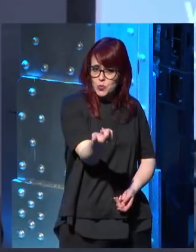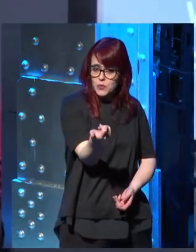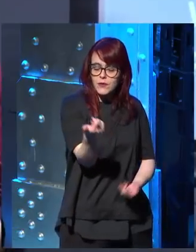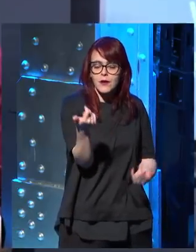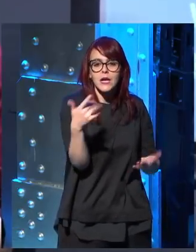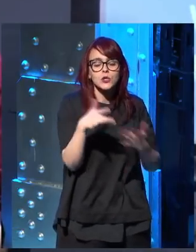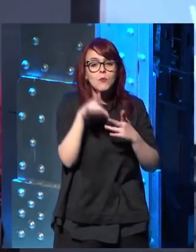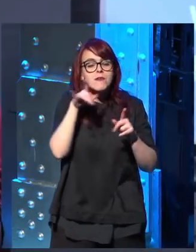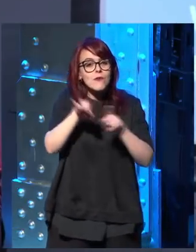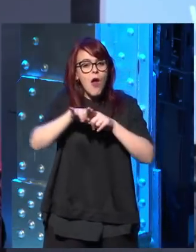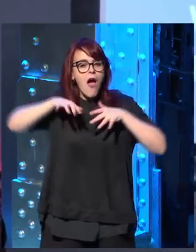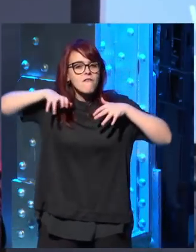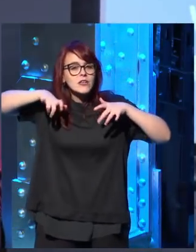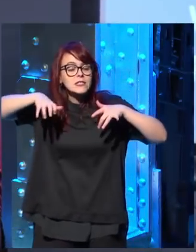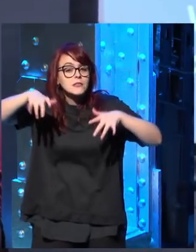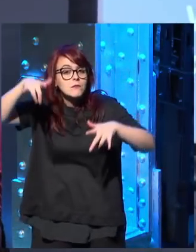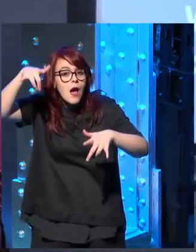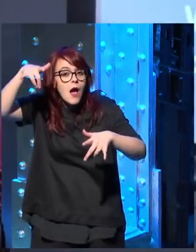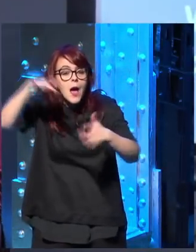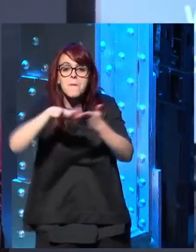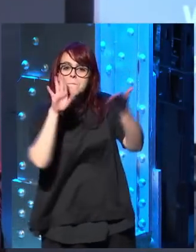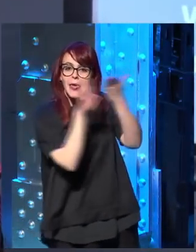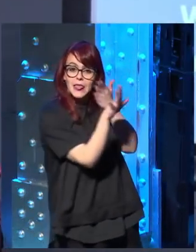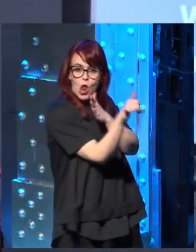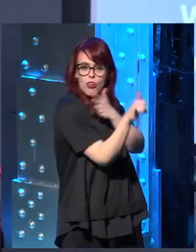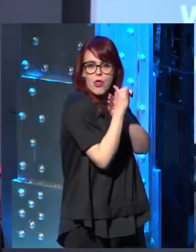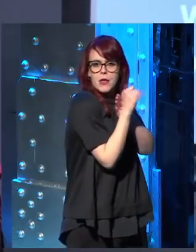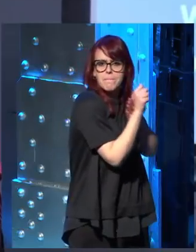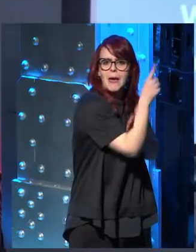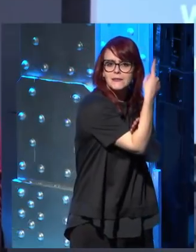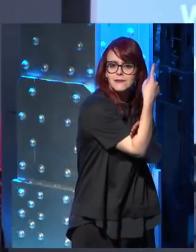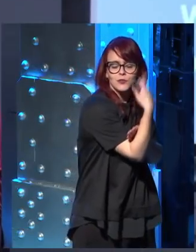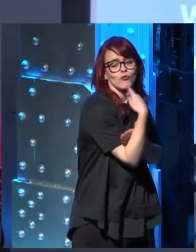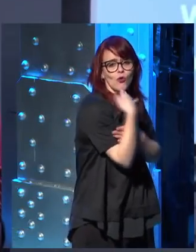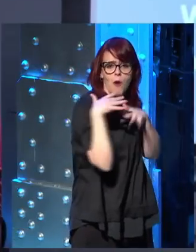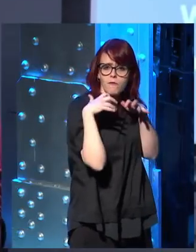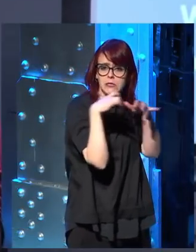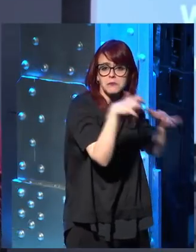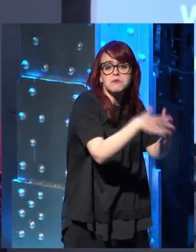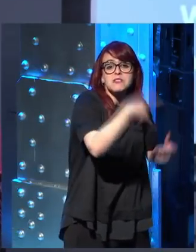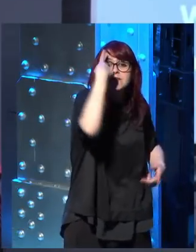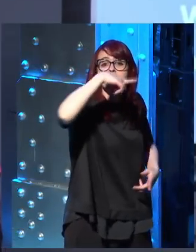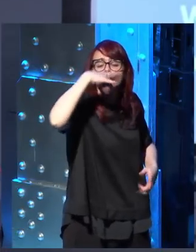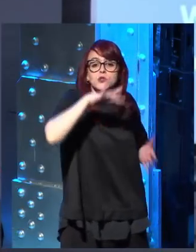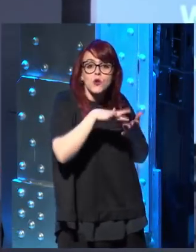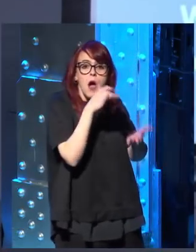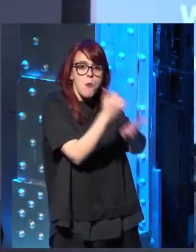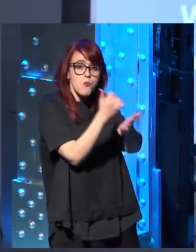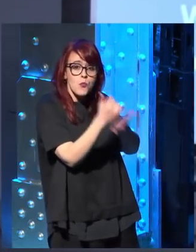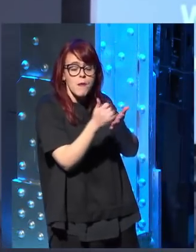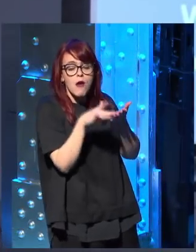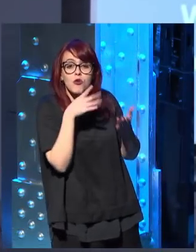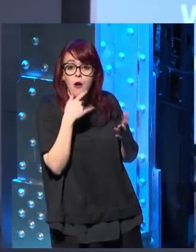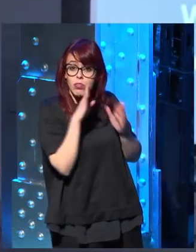Para presencias fantasmales, las de mis vecinos más cercanos. Sabía de su existencia por pruebas casi siempre